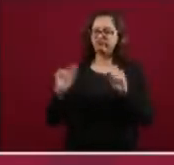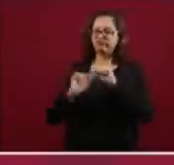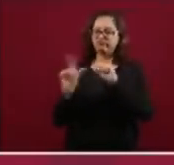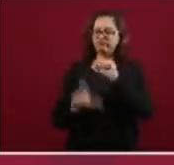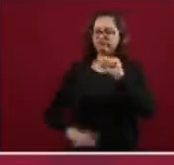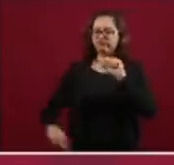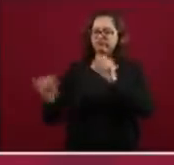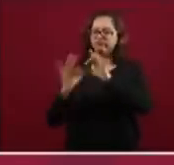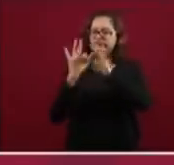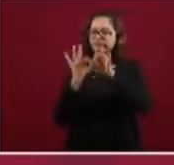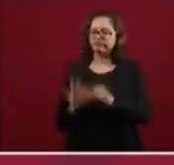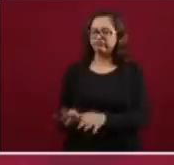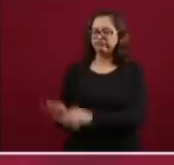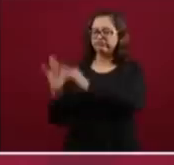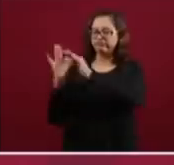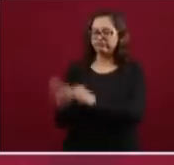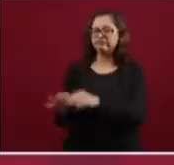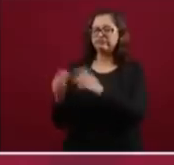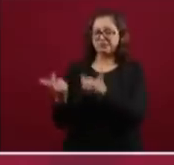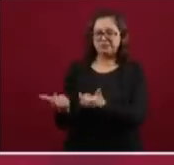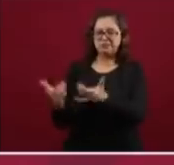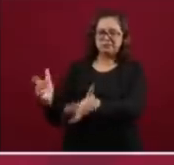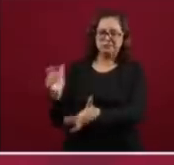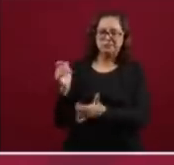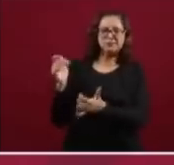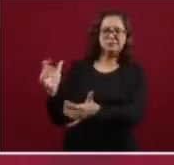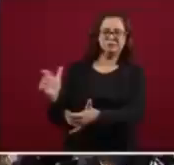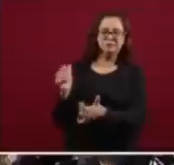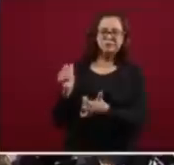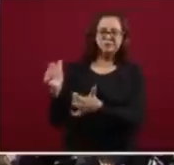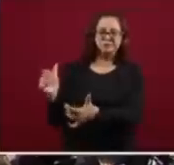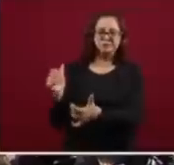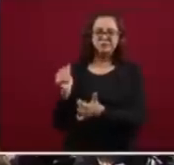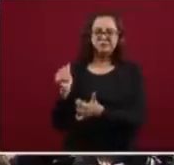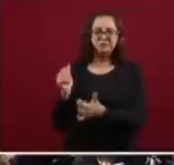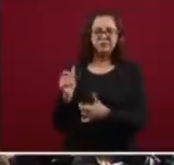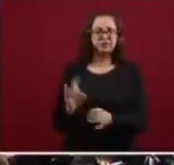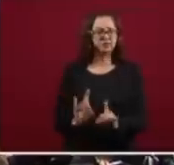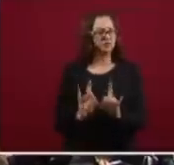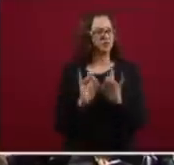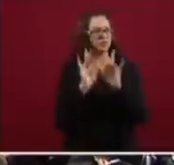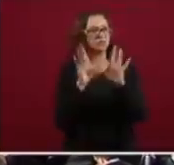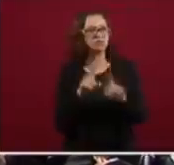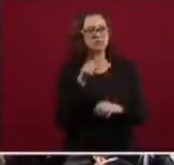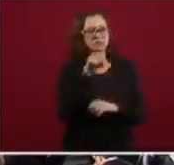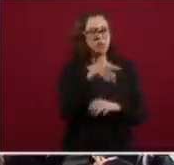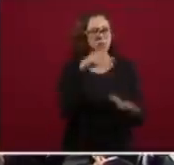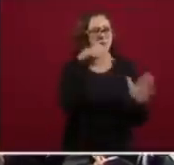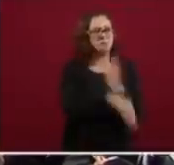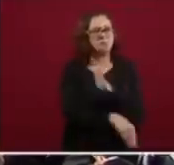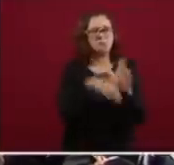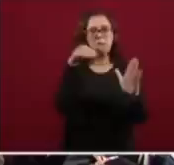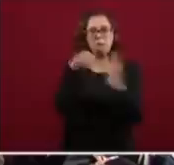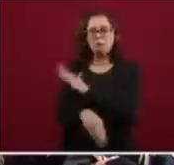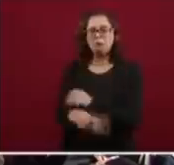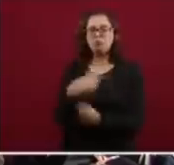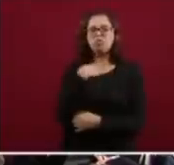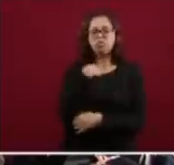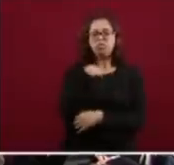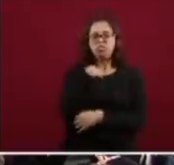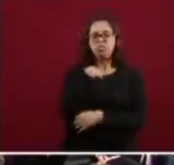cuando necesitaban rescatar instituciones financieras en quiebra y pasarle la deuda